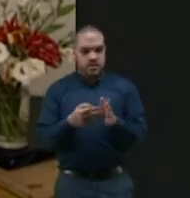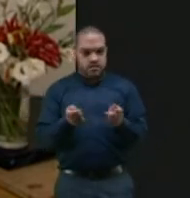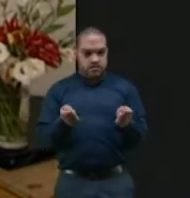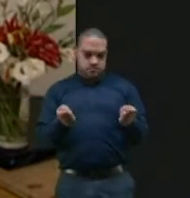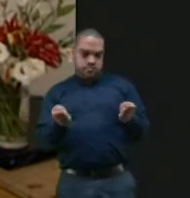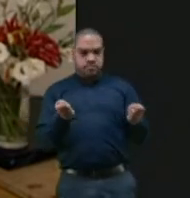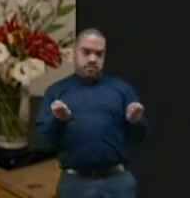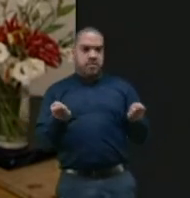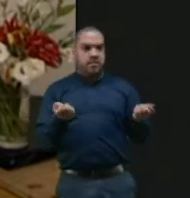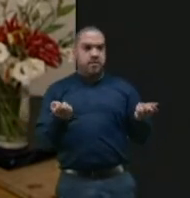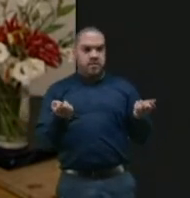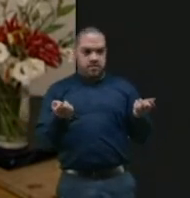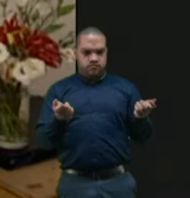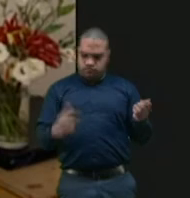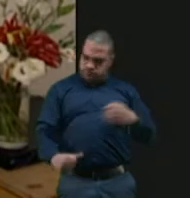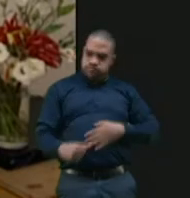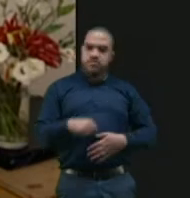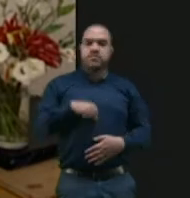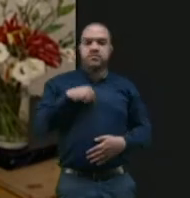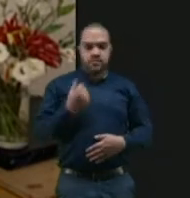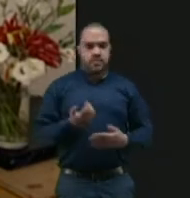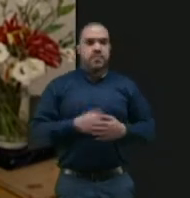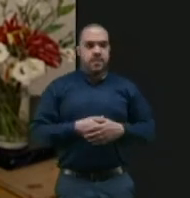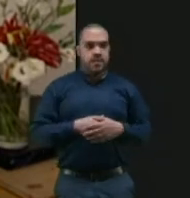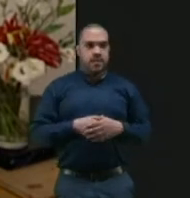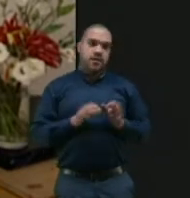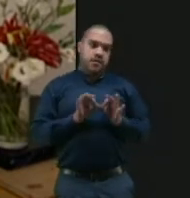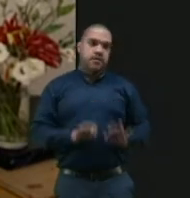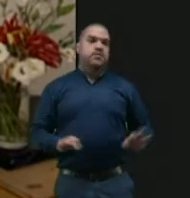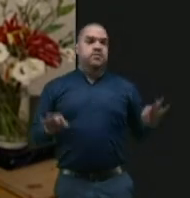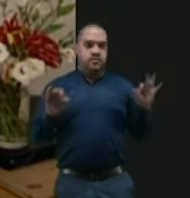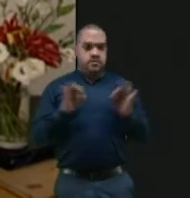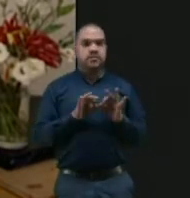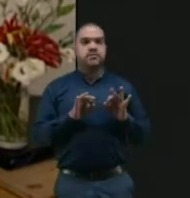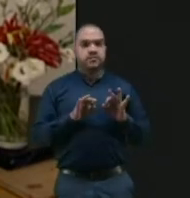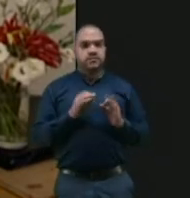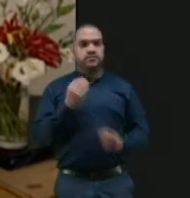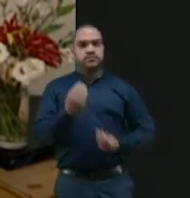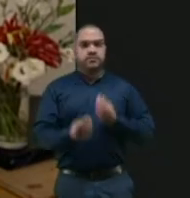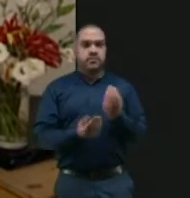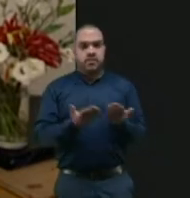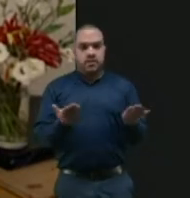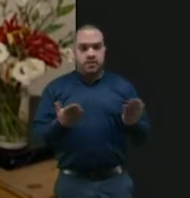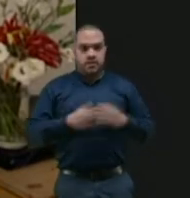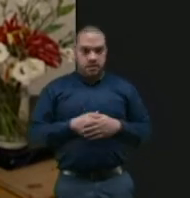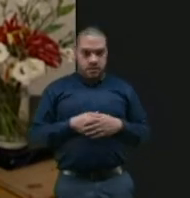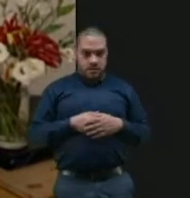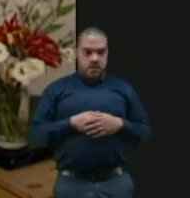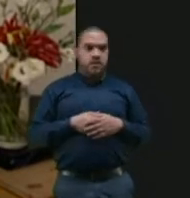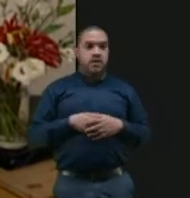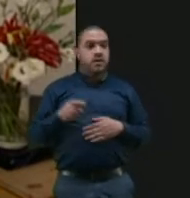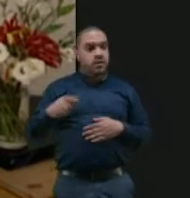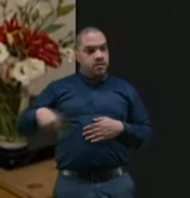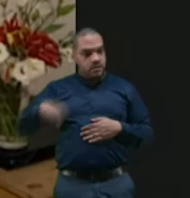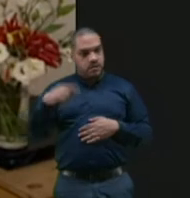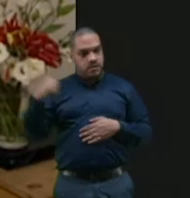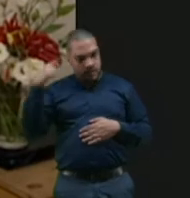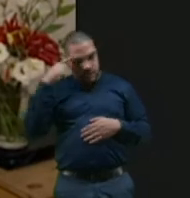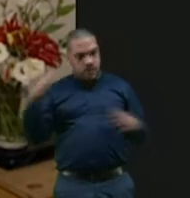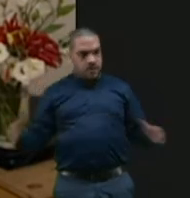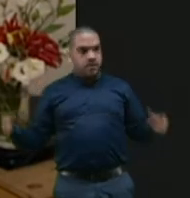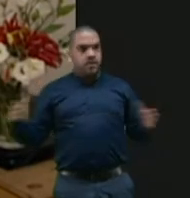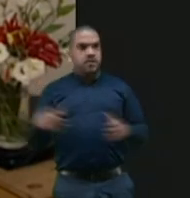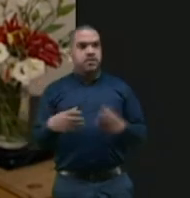gestión de egos. Y entonces, por ejemplo, lo más importante es acá, ¿cuándo fue que ustedes se dieron cuenta que el equipo no era el adecuado?